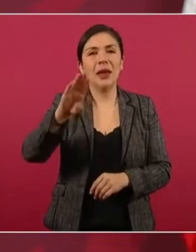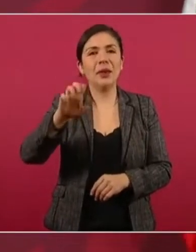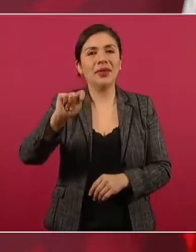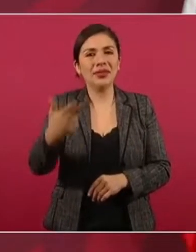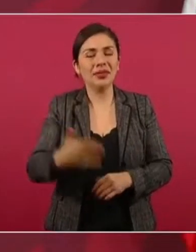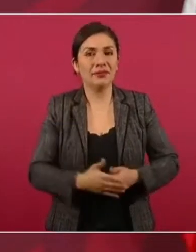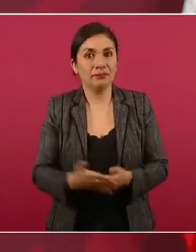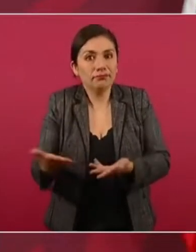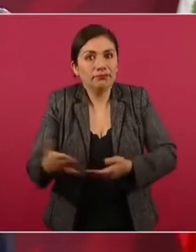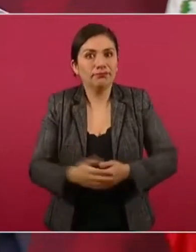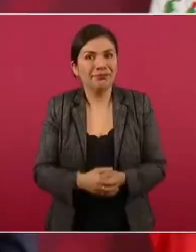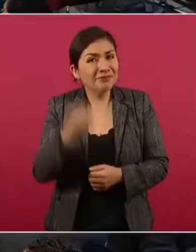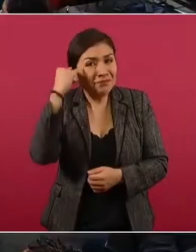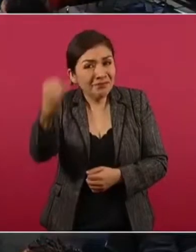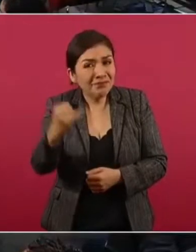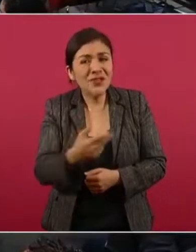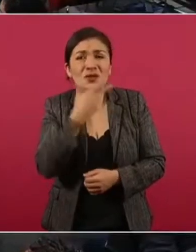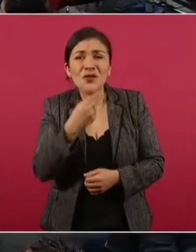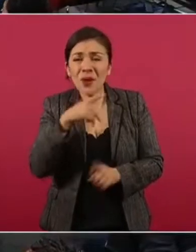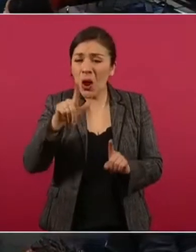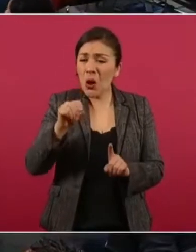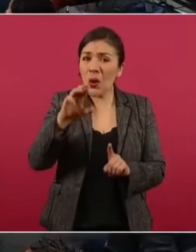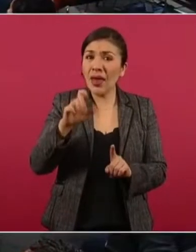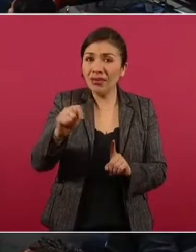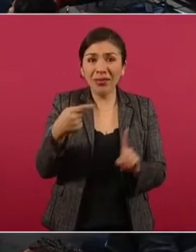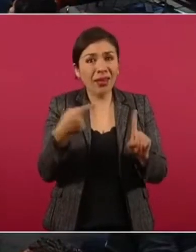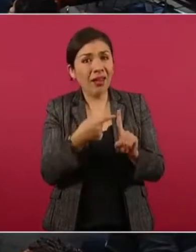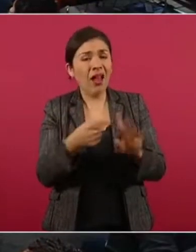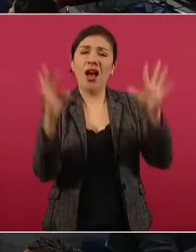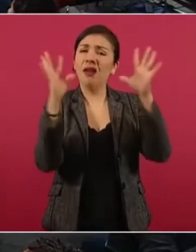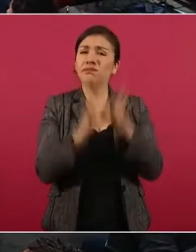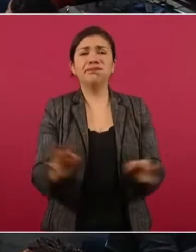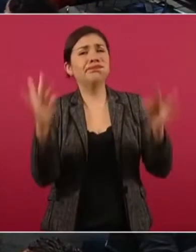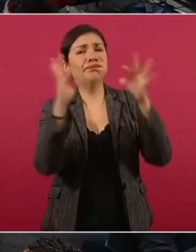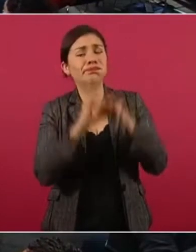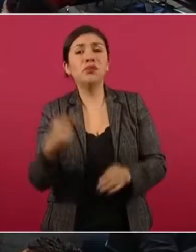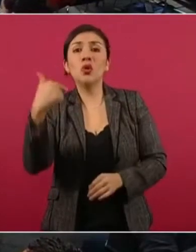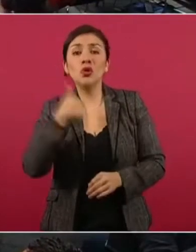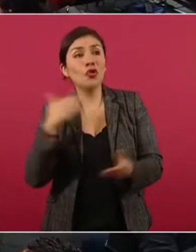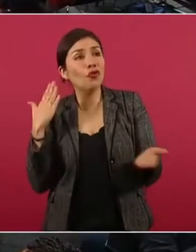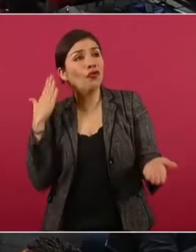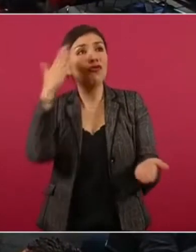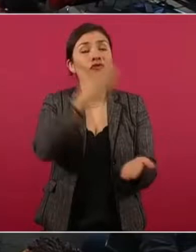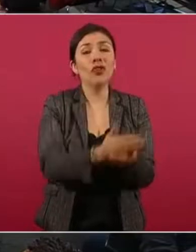imagínense lo de Mola diciendo de que fui a